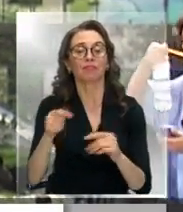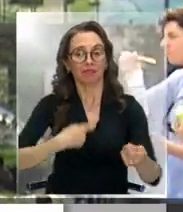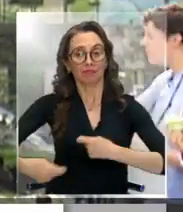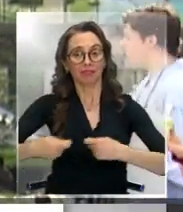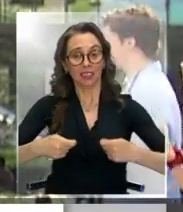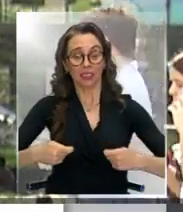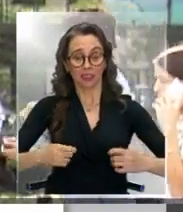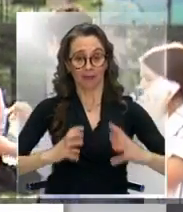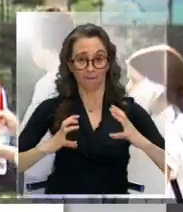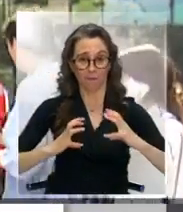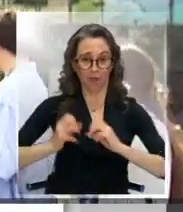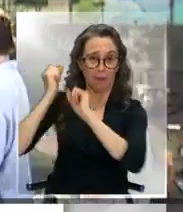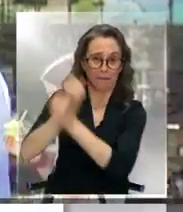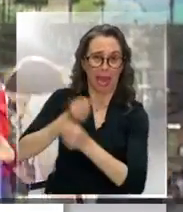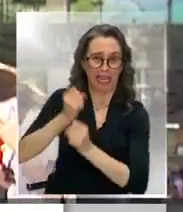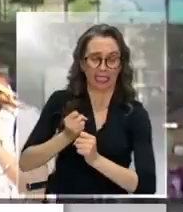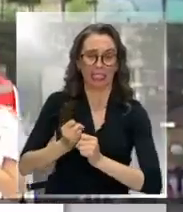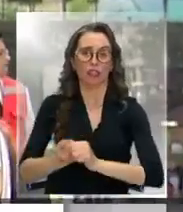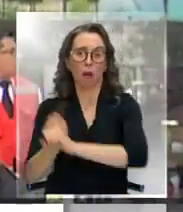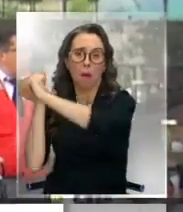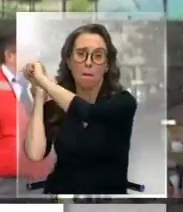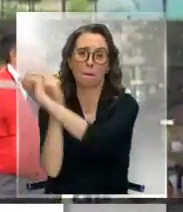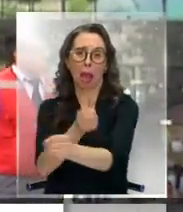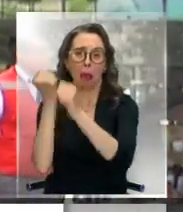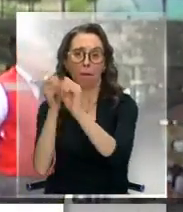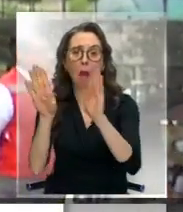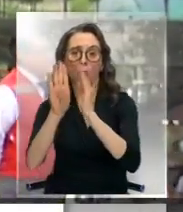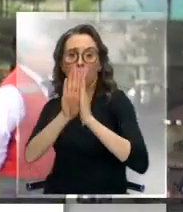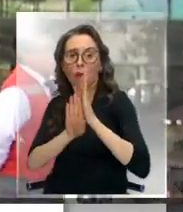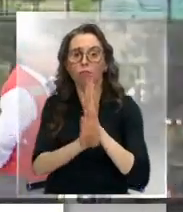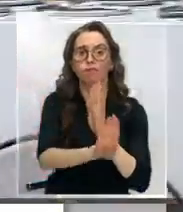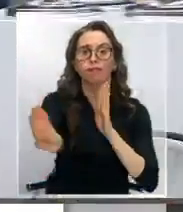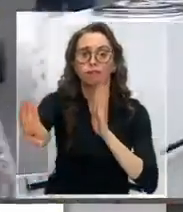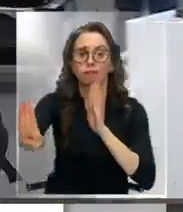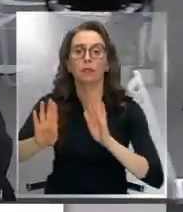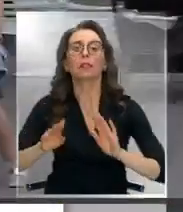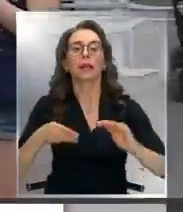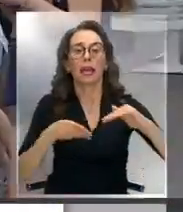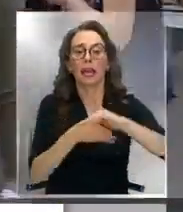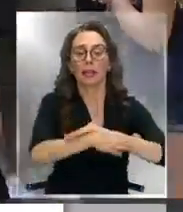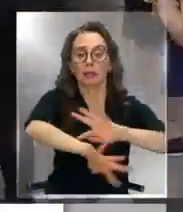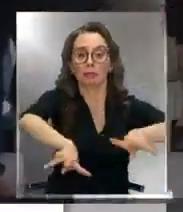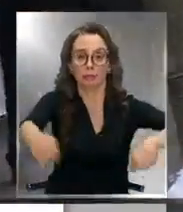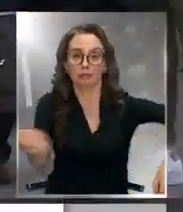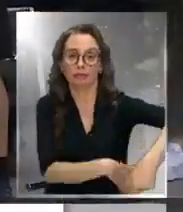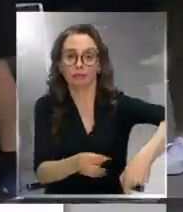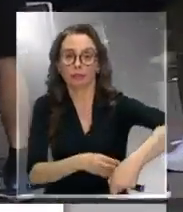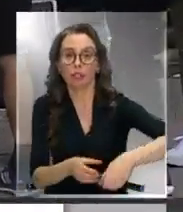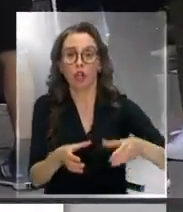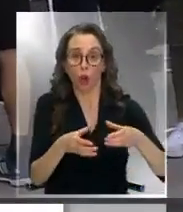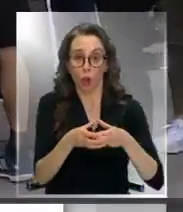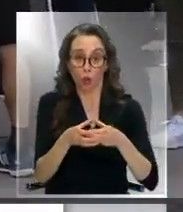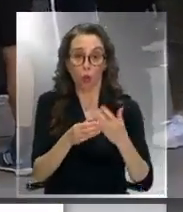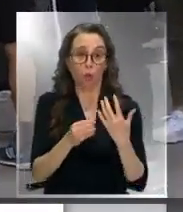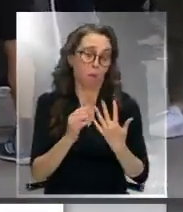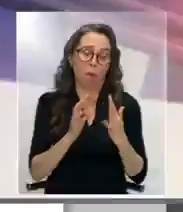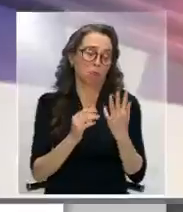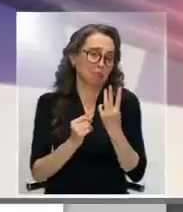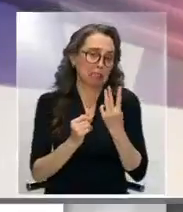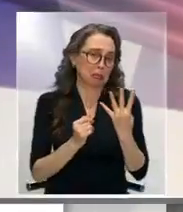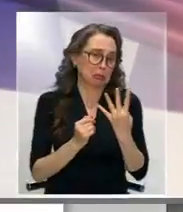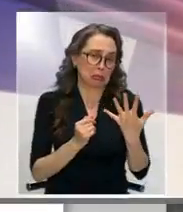con elementos contundentes abren la puerta y sustraen alguna especie. Parte del grupo se dirigió hasta la bodega